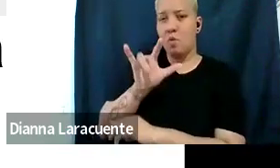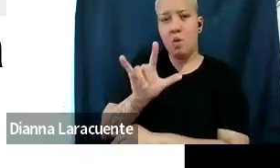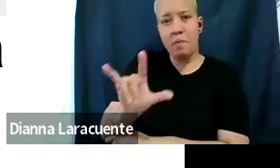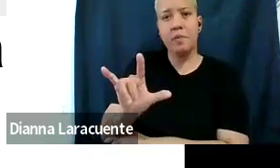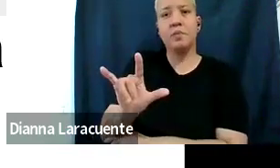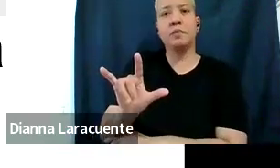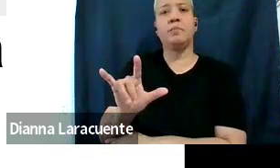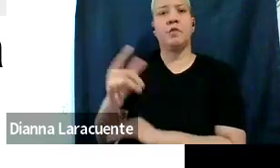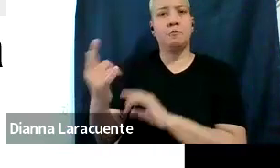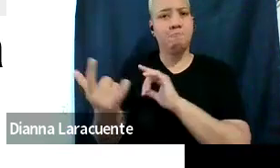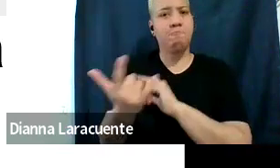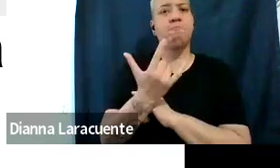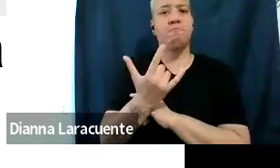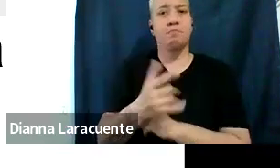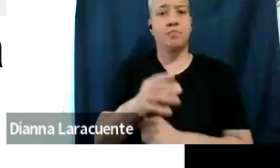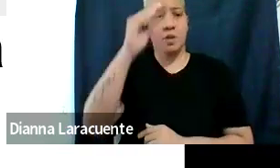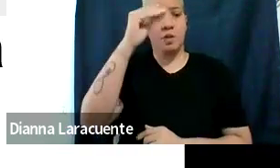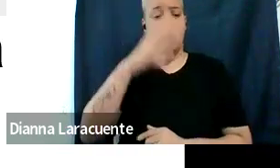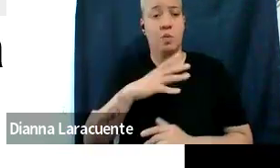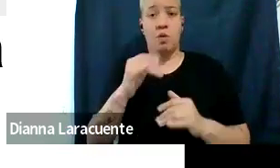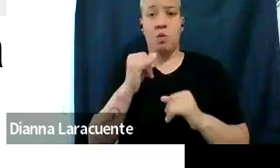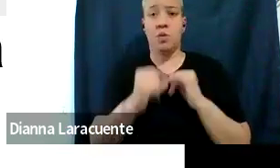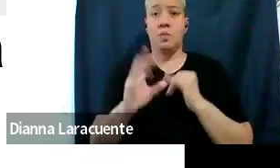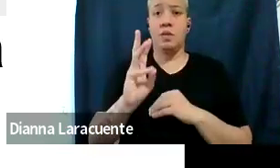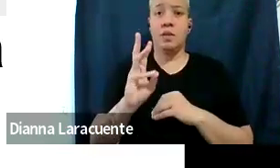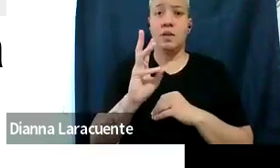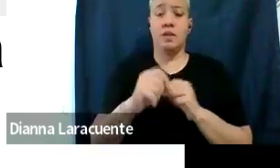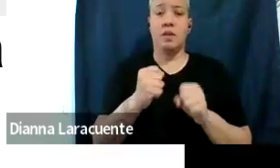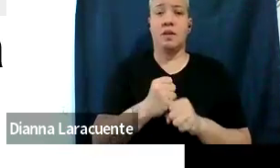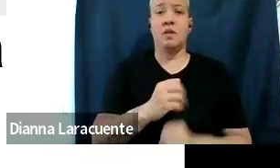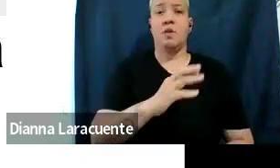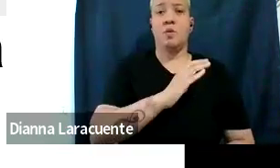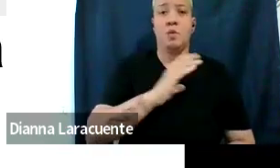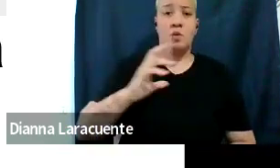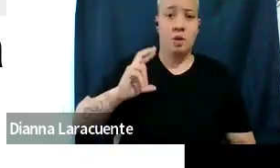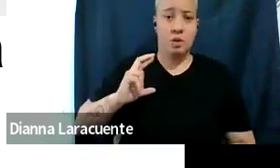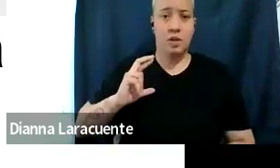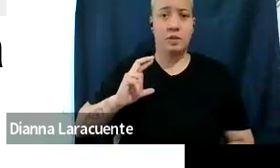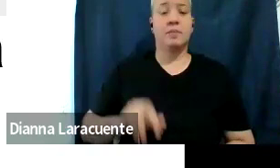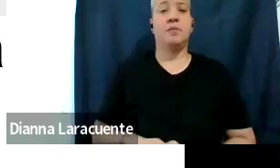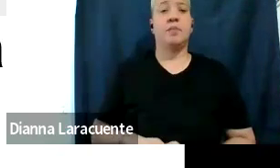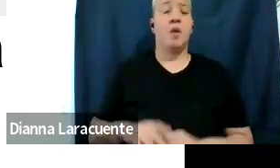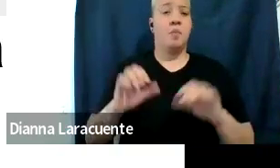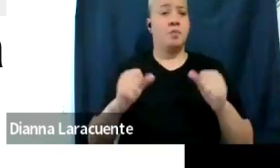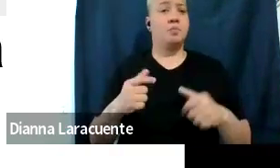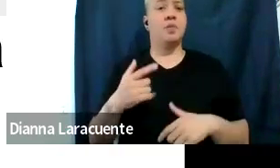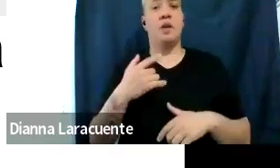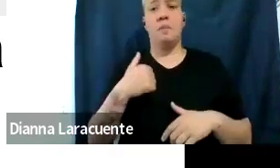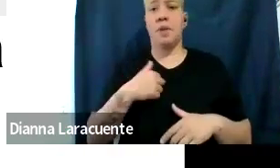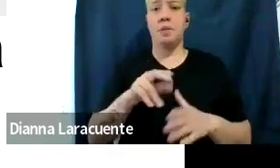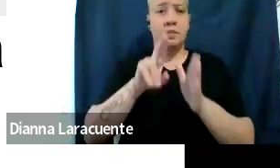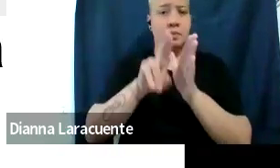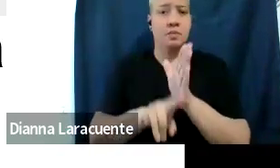se amaron. Ese hombre que los últimos 6 años fue comisionado residente, que pudo haber dicho, no, a mí me entierran con